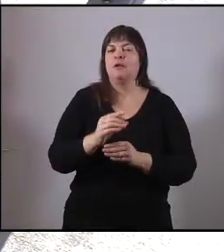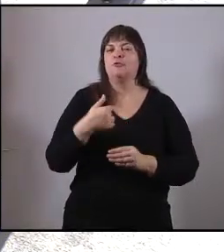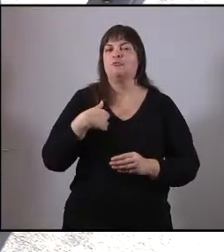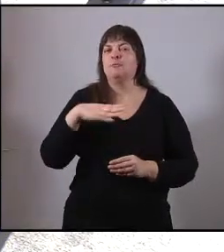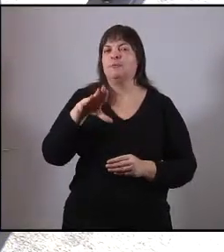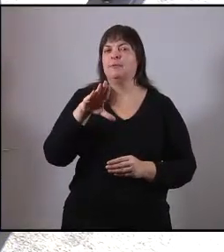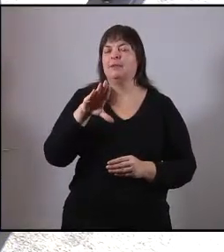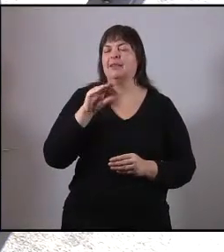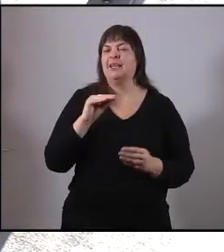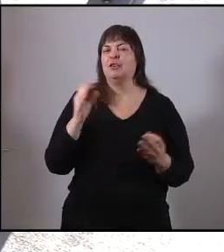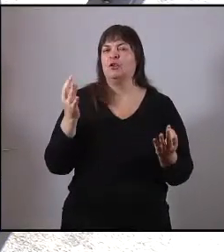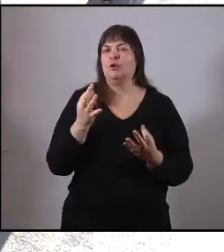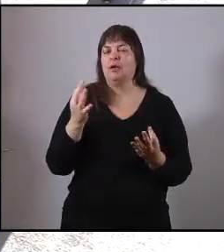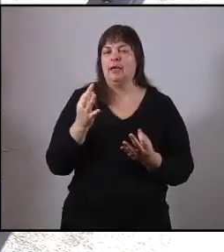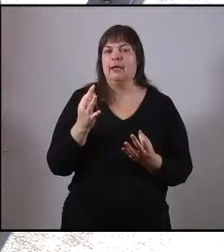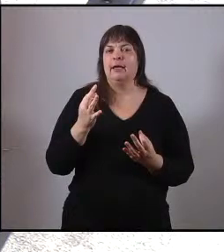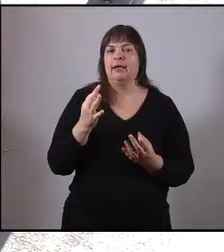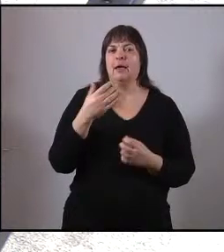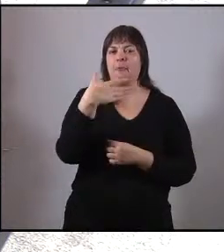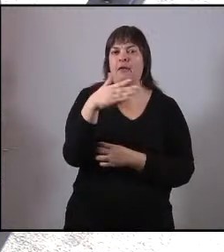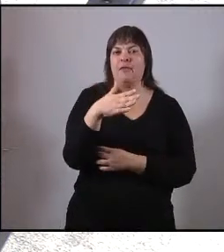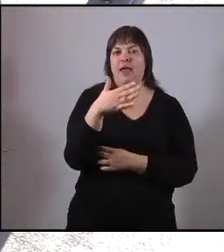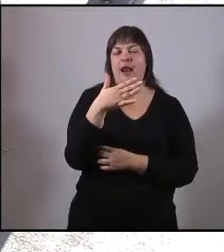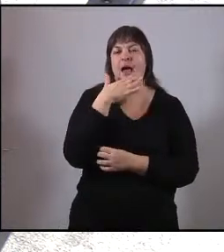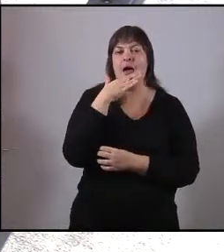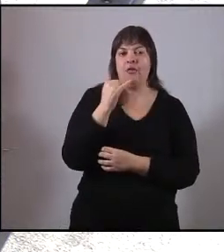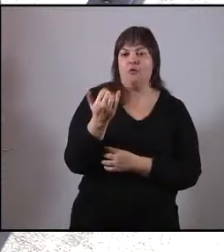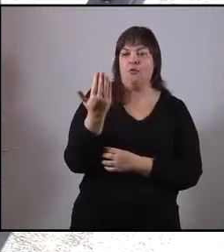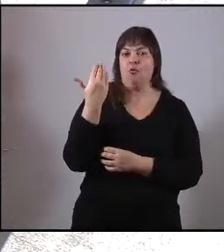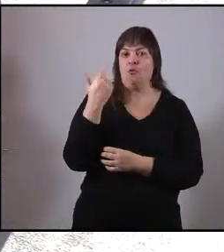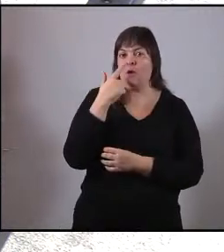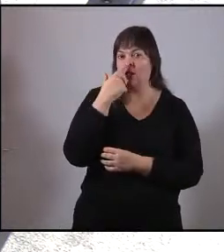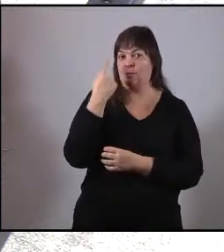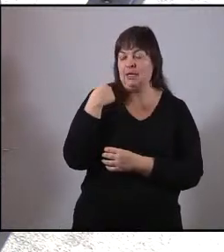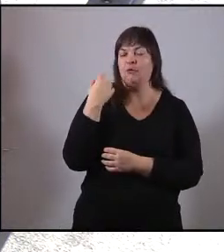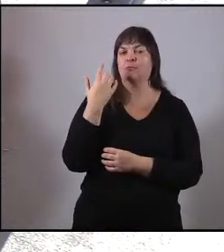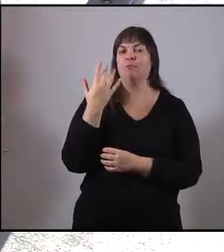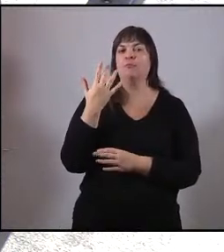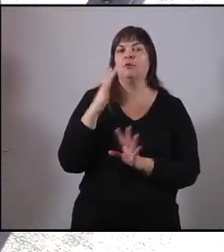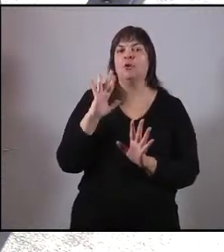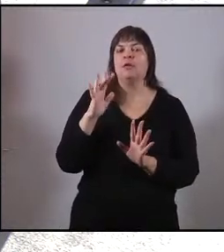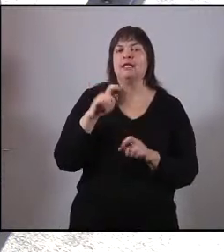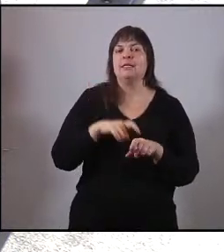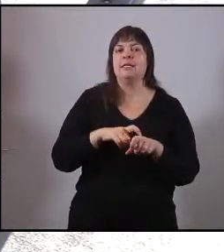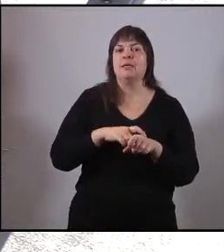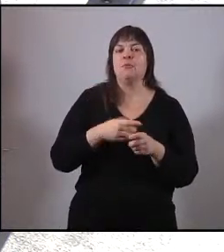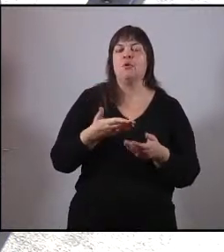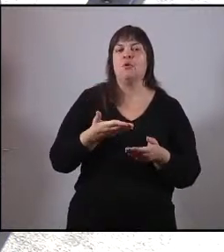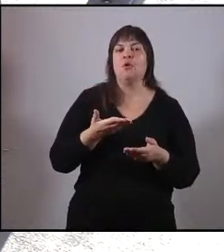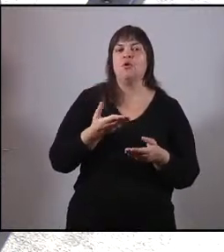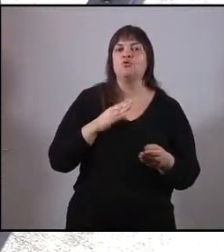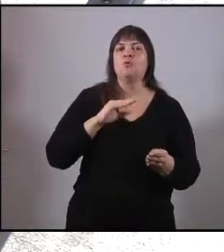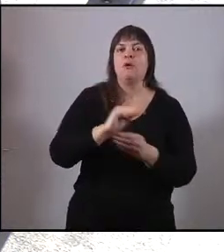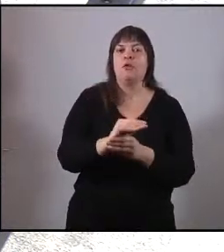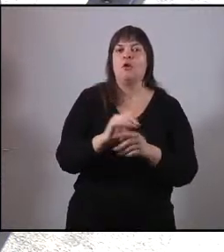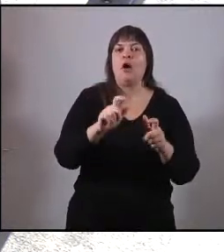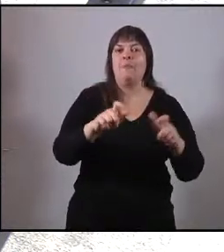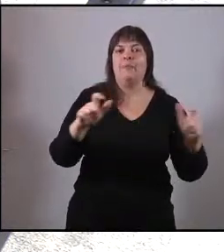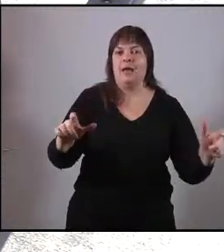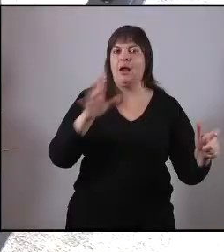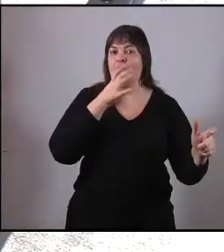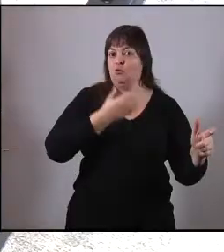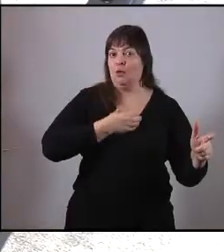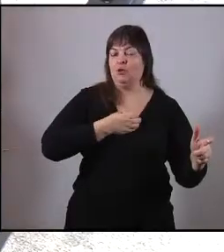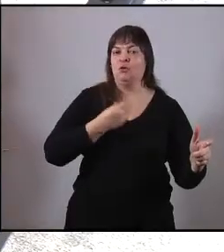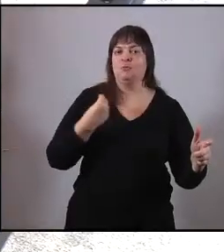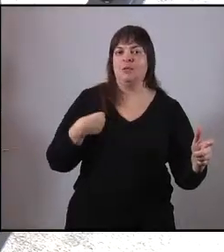son todas aquellas que han tenido bandera azul en el último ejercicio. Me gustaría saber si este tipo de ayudas se pueden ampliar, sobre todo de cara a los ayuntamientos,